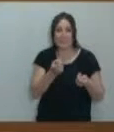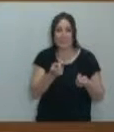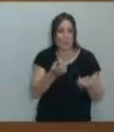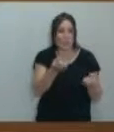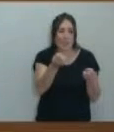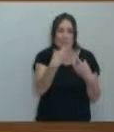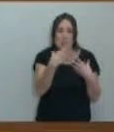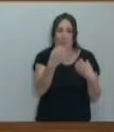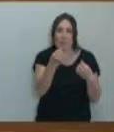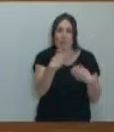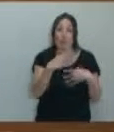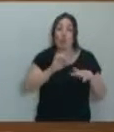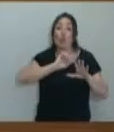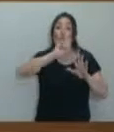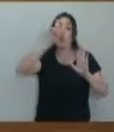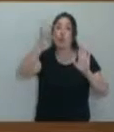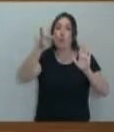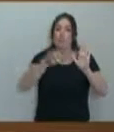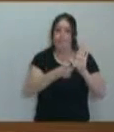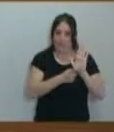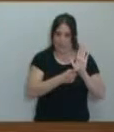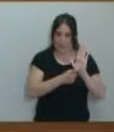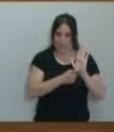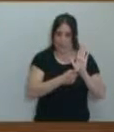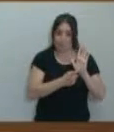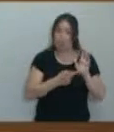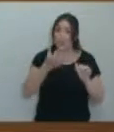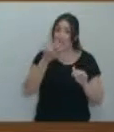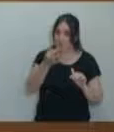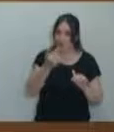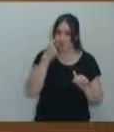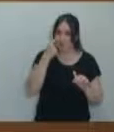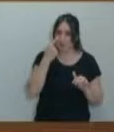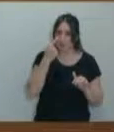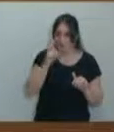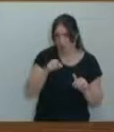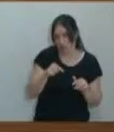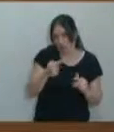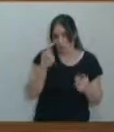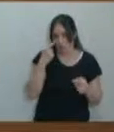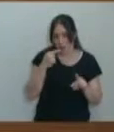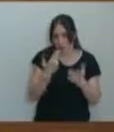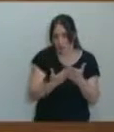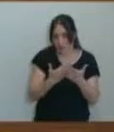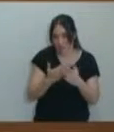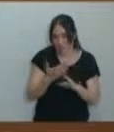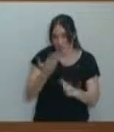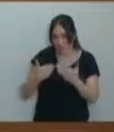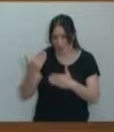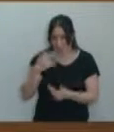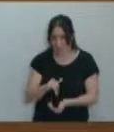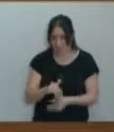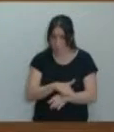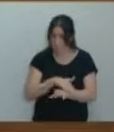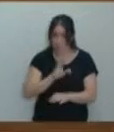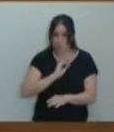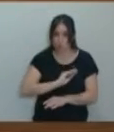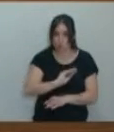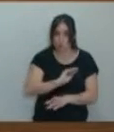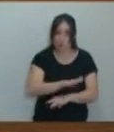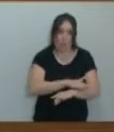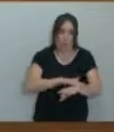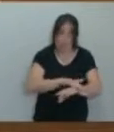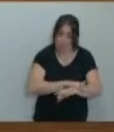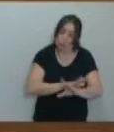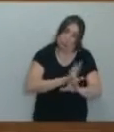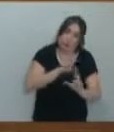forma completa. Y además, mire, es que hay antecedentes de su gobierno, de gobiernos de